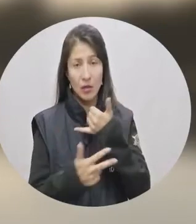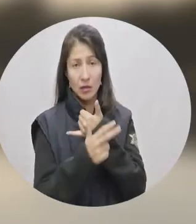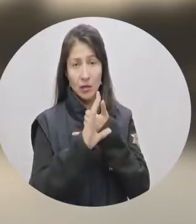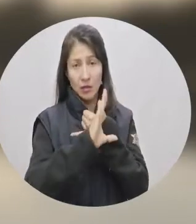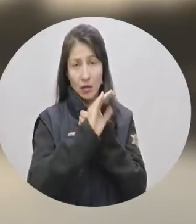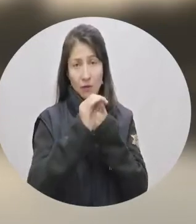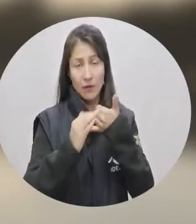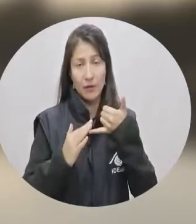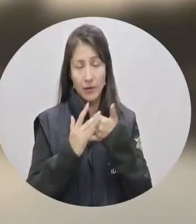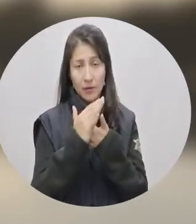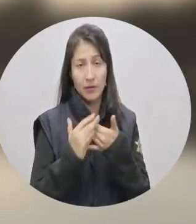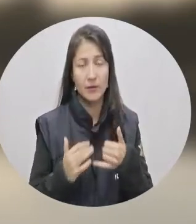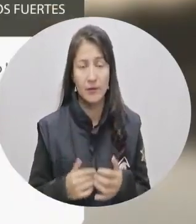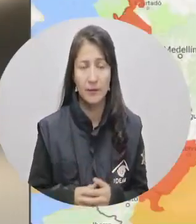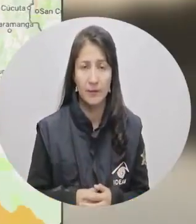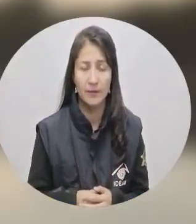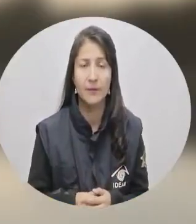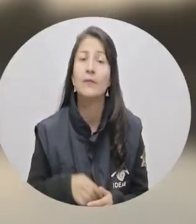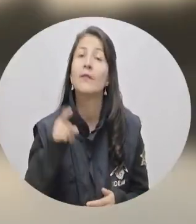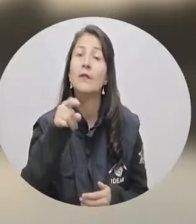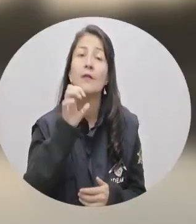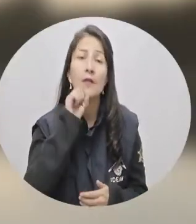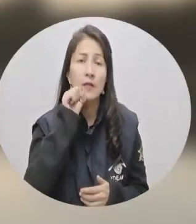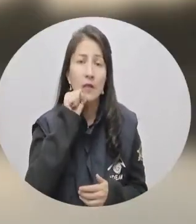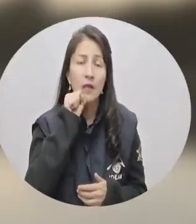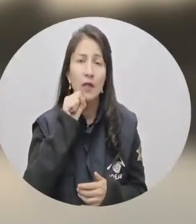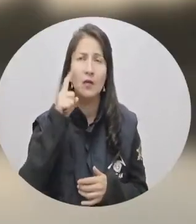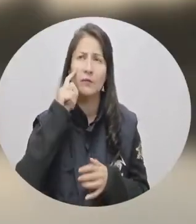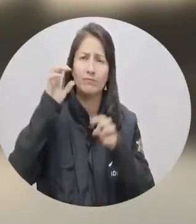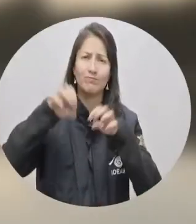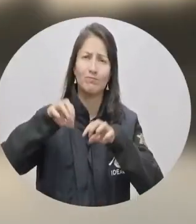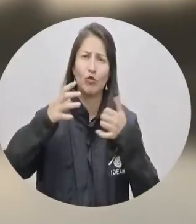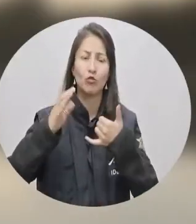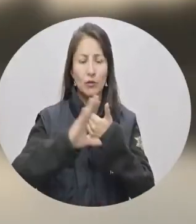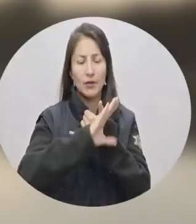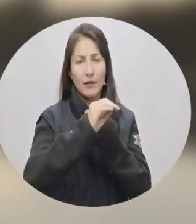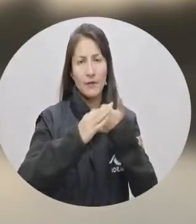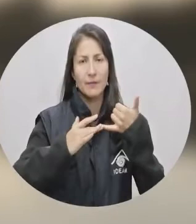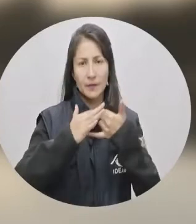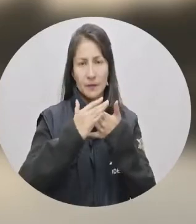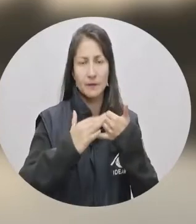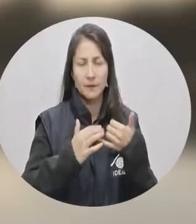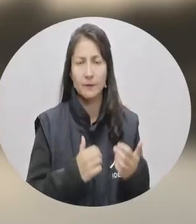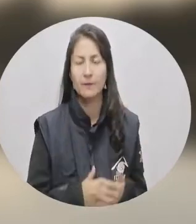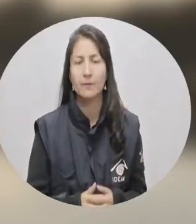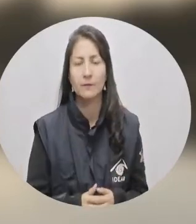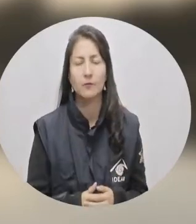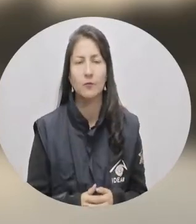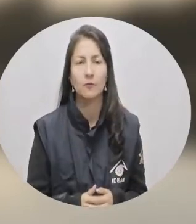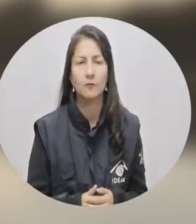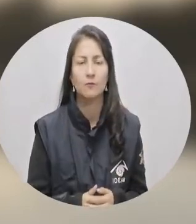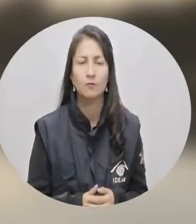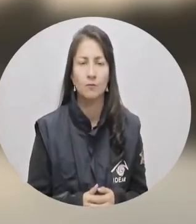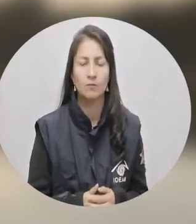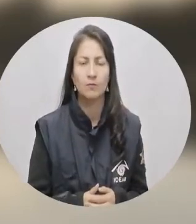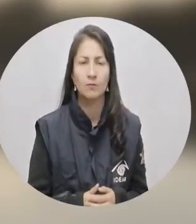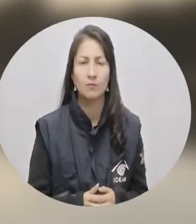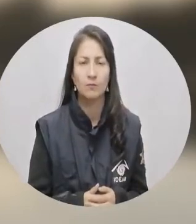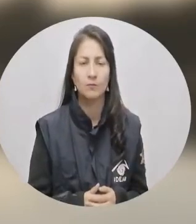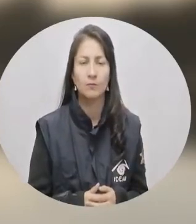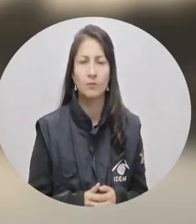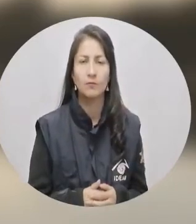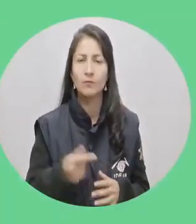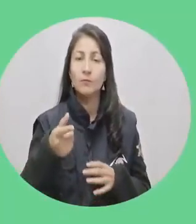regiones andinas, en el Caribe y en el Pacífico. Alerta naranja por tiempo lluvioso en el Caribe y en el Pacífico colombiano.